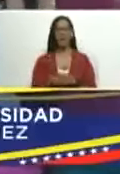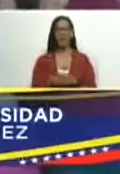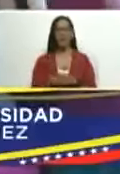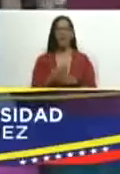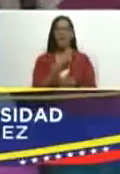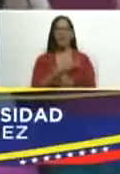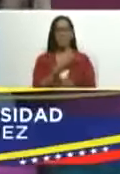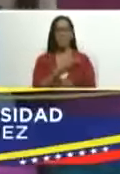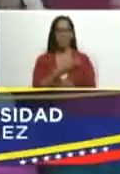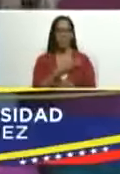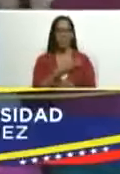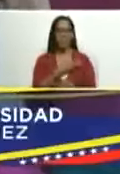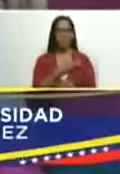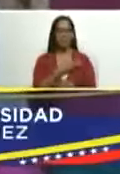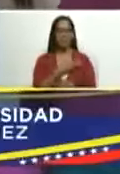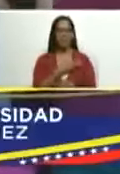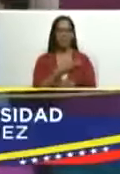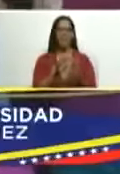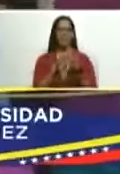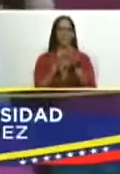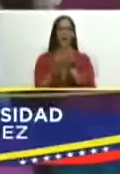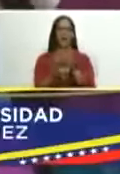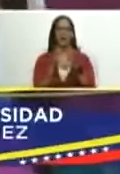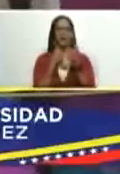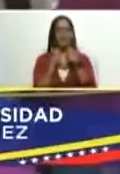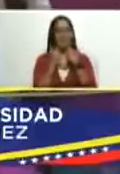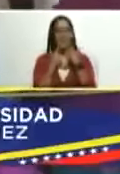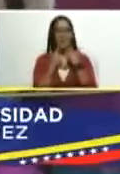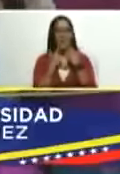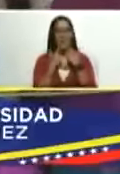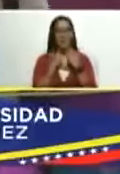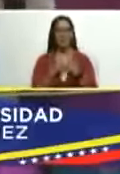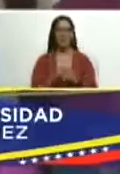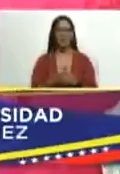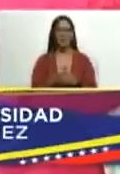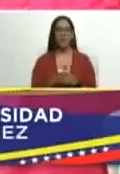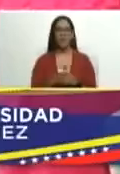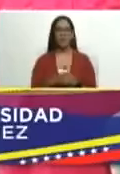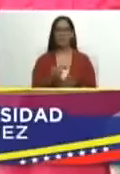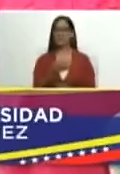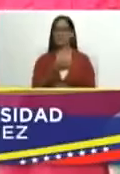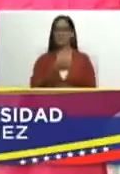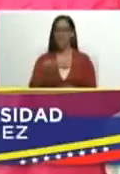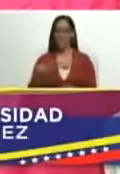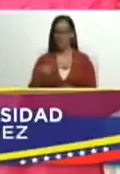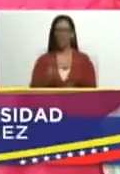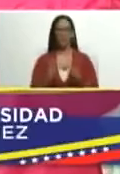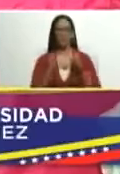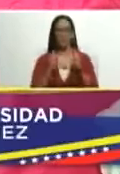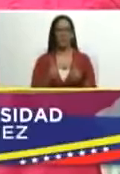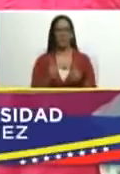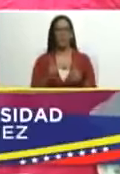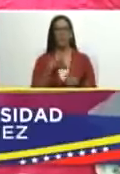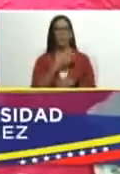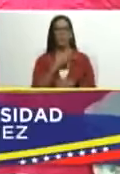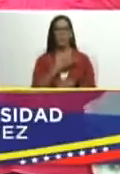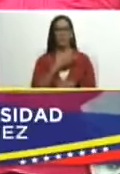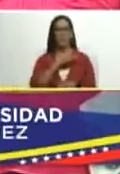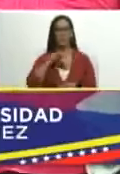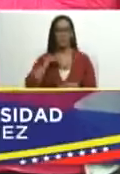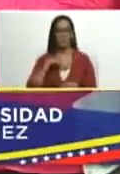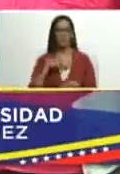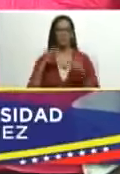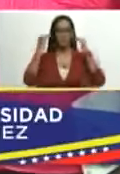la gran misión Barrio Nuevo, Barrio Tricolor, un éxito que inició como una misión de nuestro